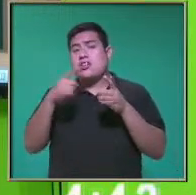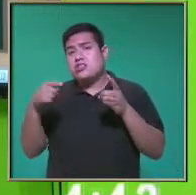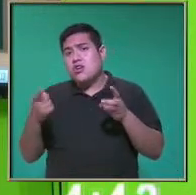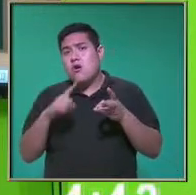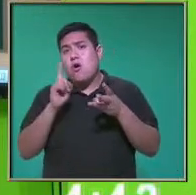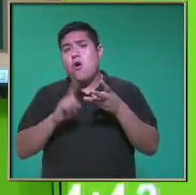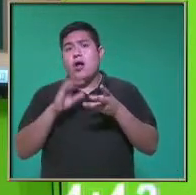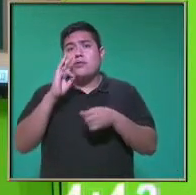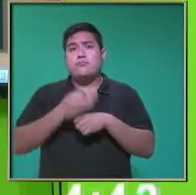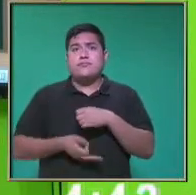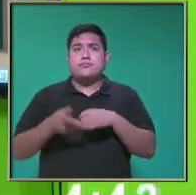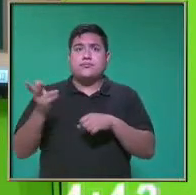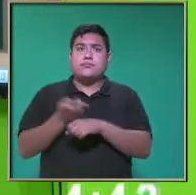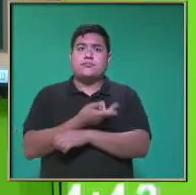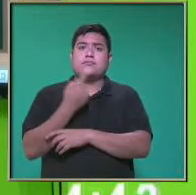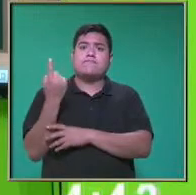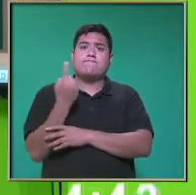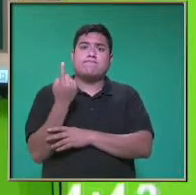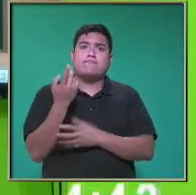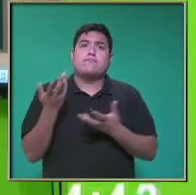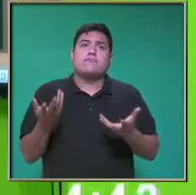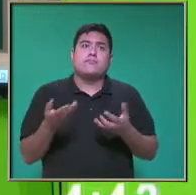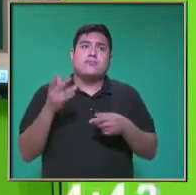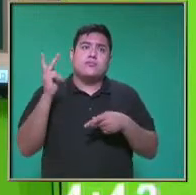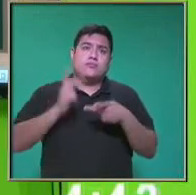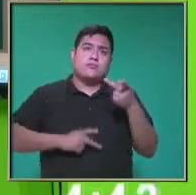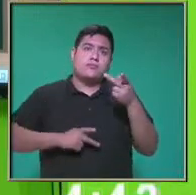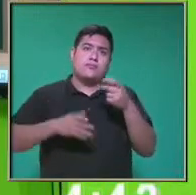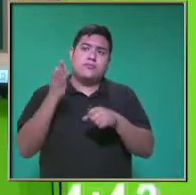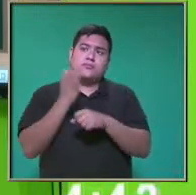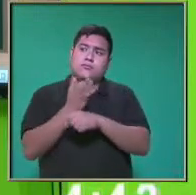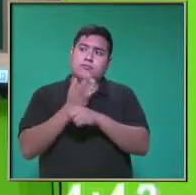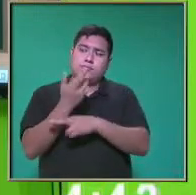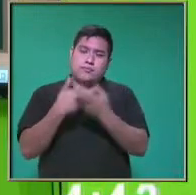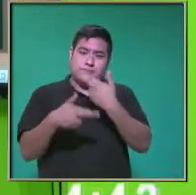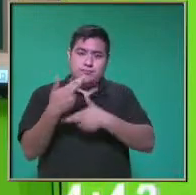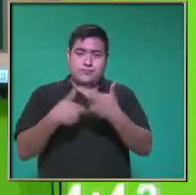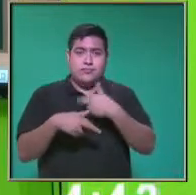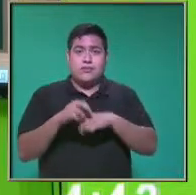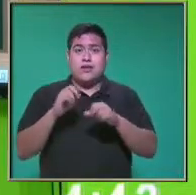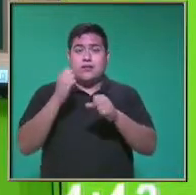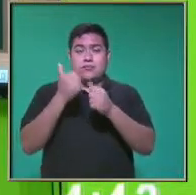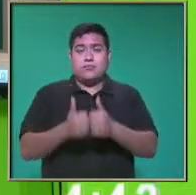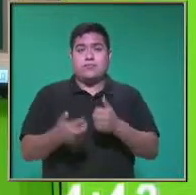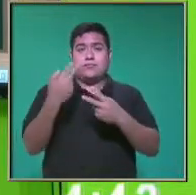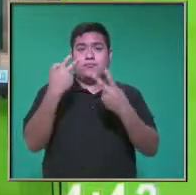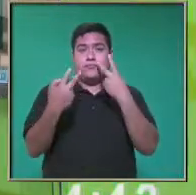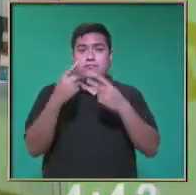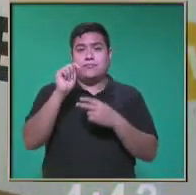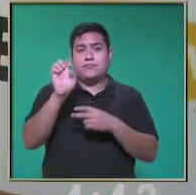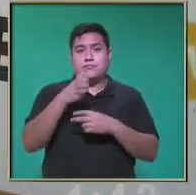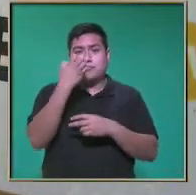desarrollo, en la parte media y qué sucede al final. Vamos a ir a una pausa y en un momento continuamos. No te vayas, quédate en Escuela TV.